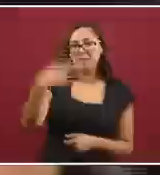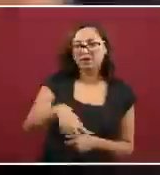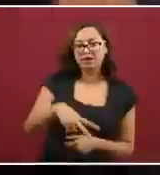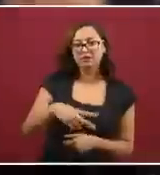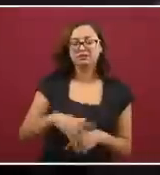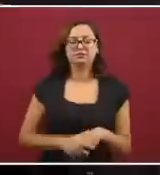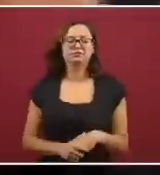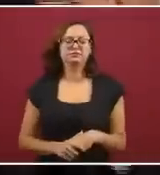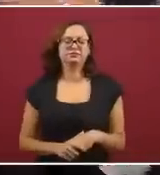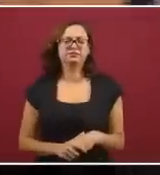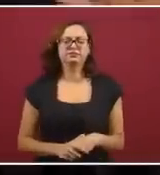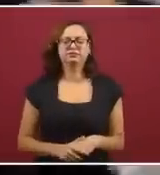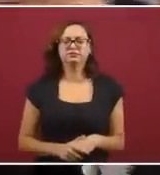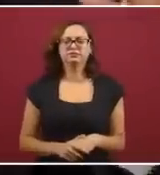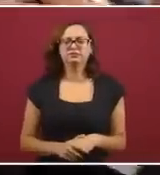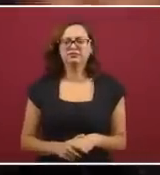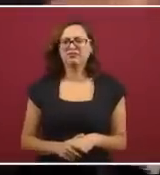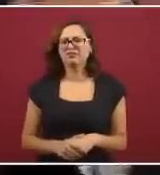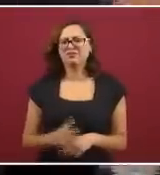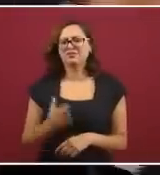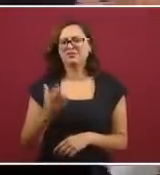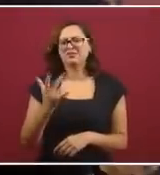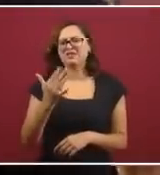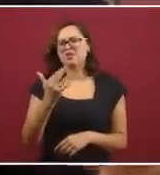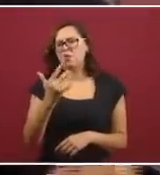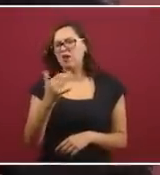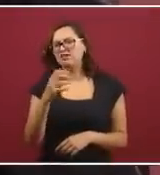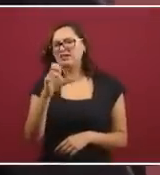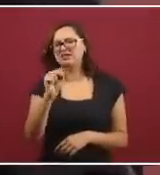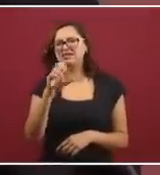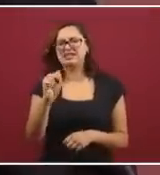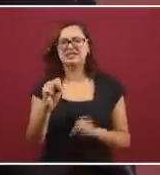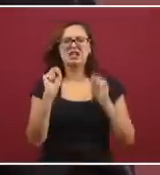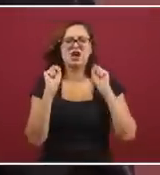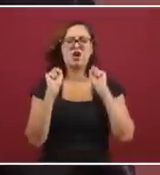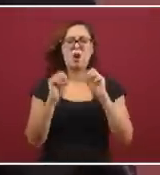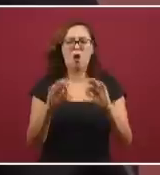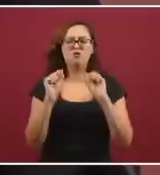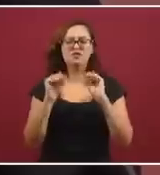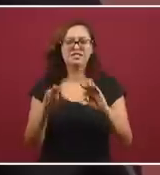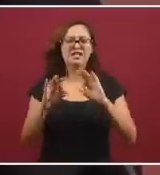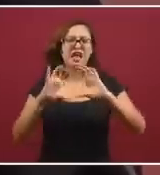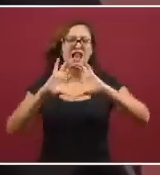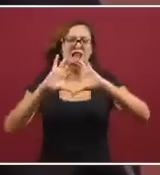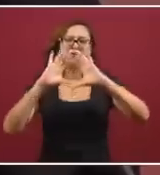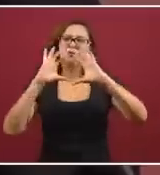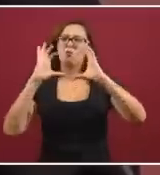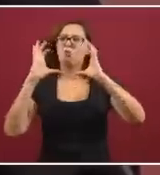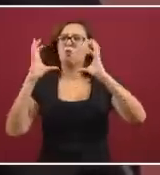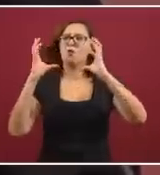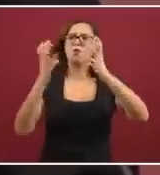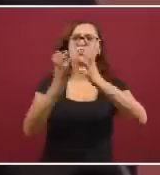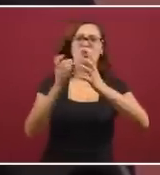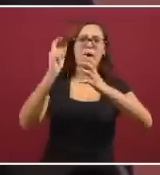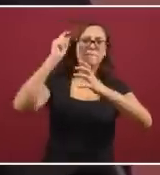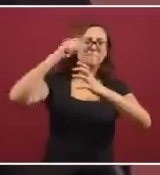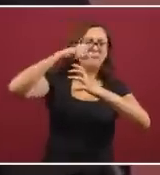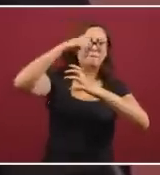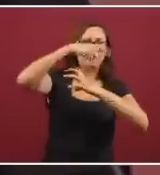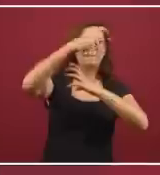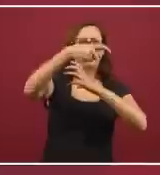50 60 oficinas en las ciudades más importantes del